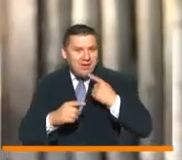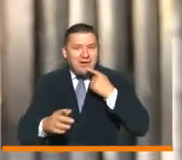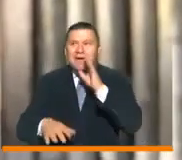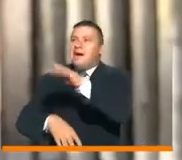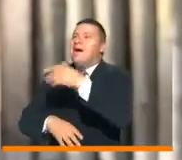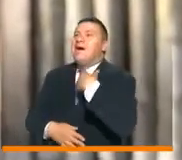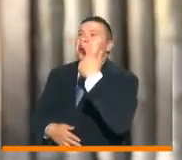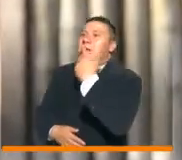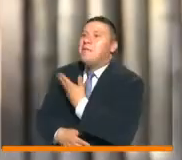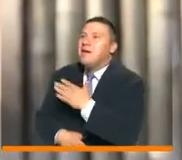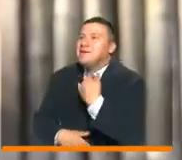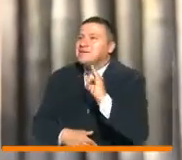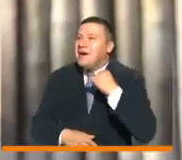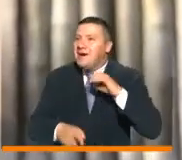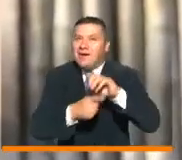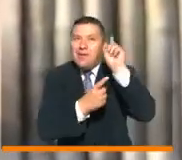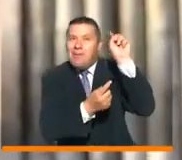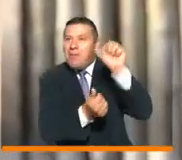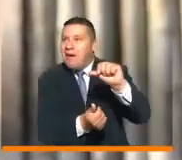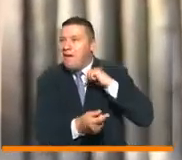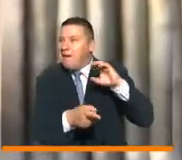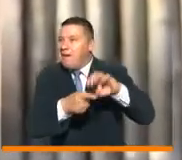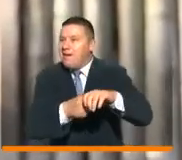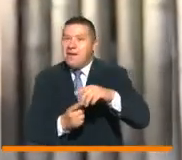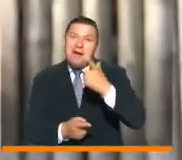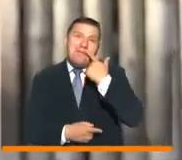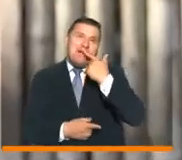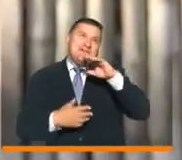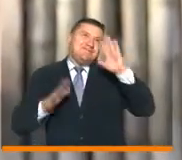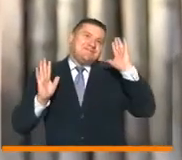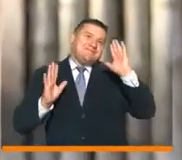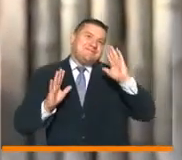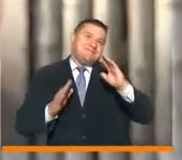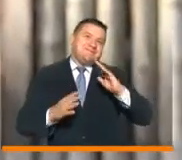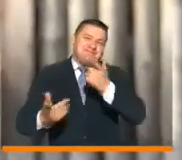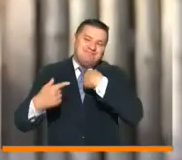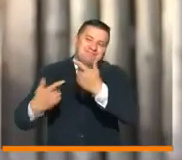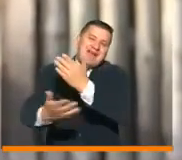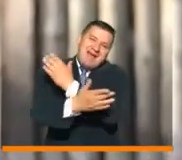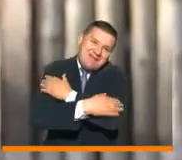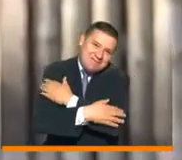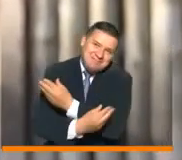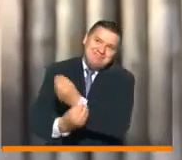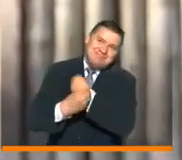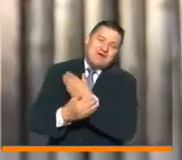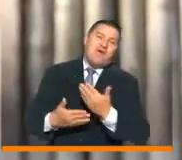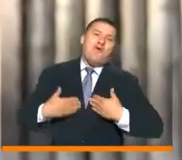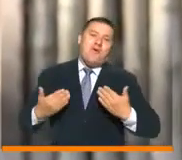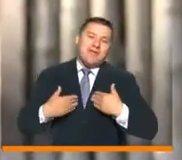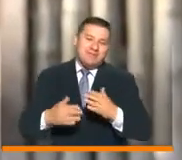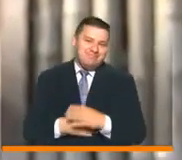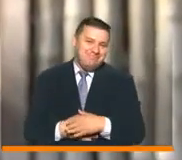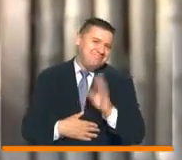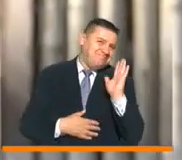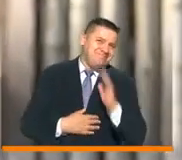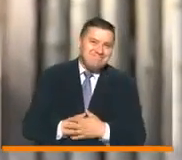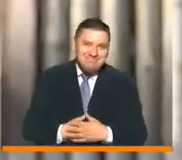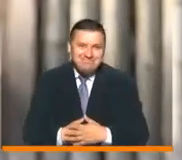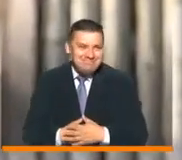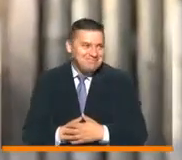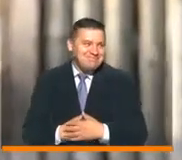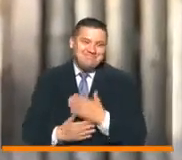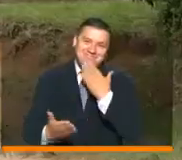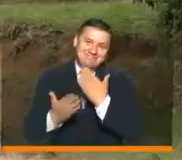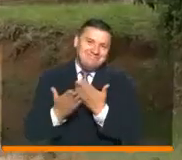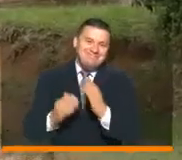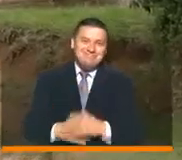decirle a mis padres de que había llegado esto, y mi papá hasta me abrazó de lo contento, y pues